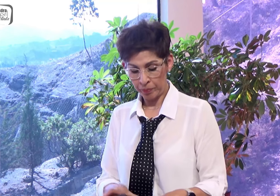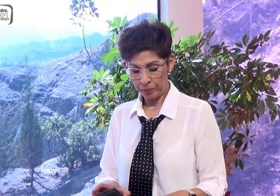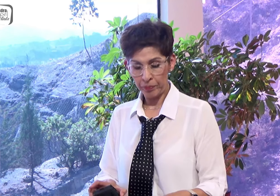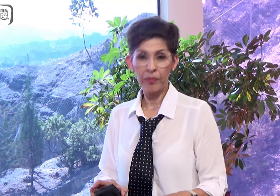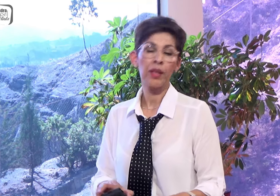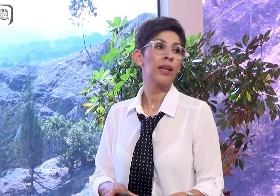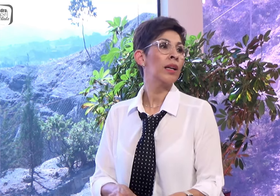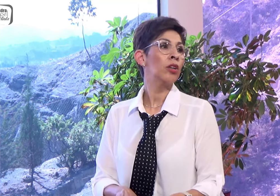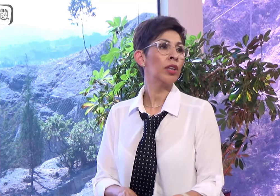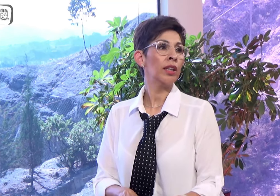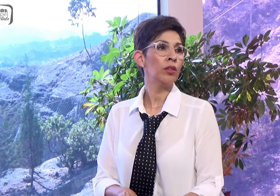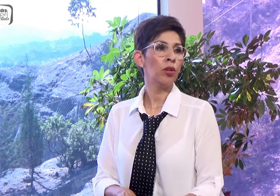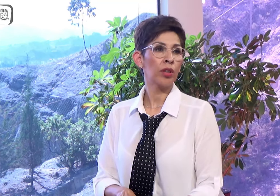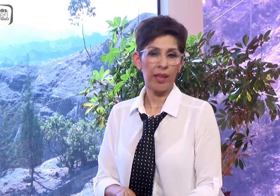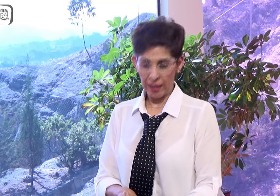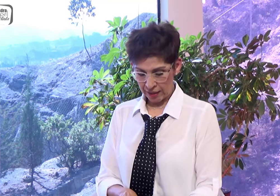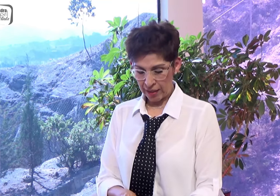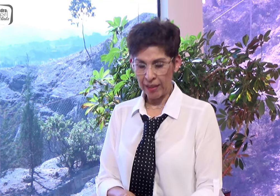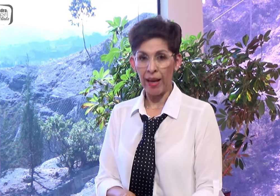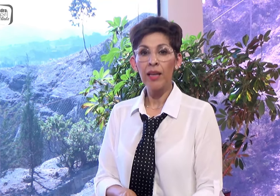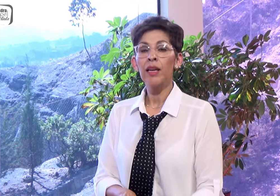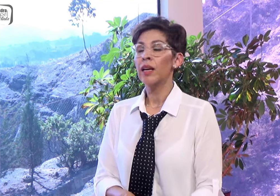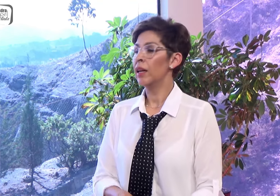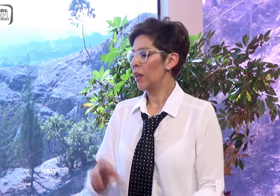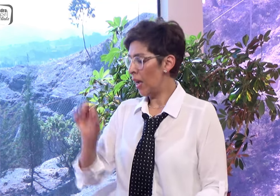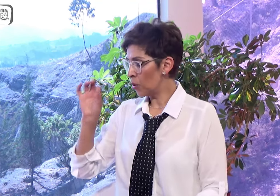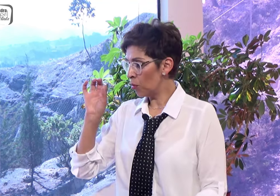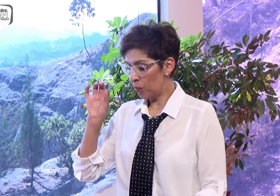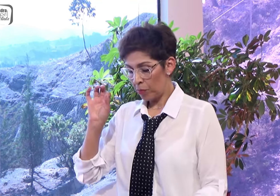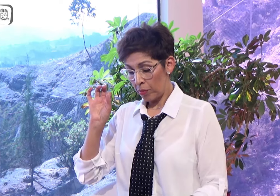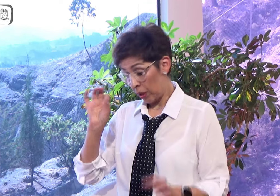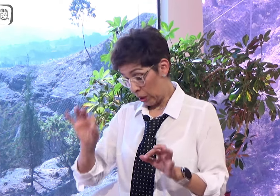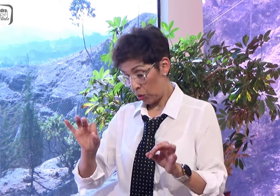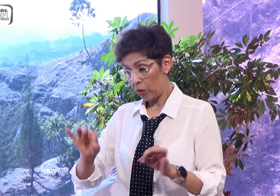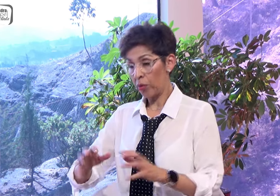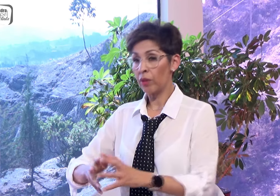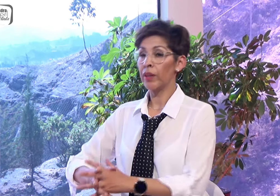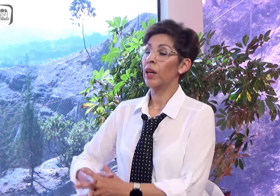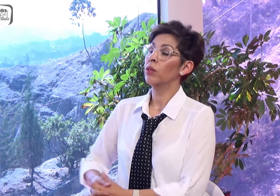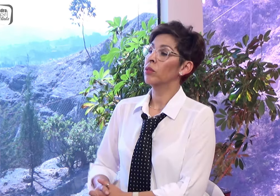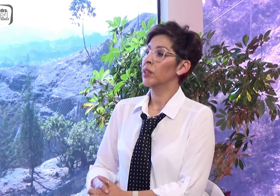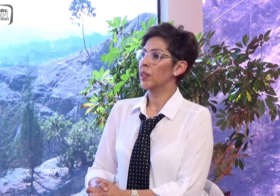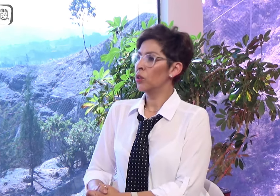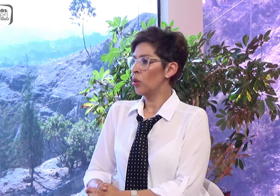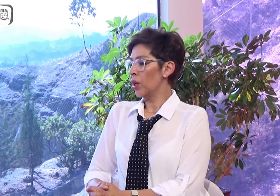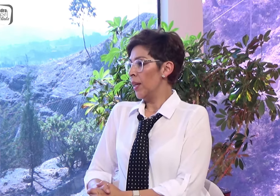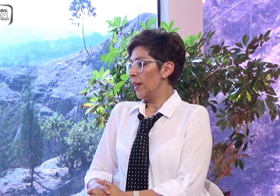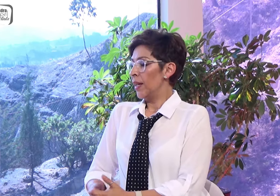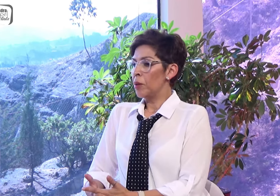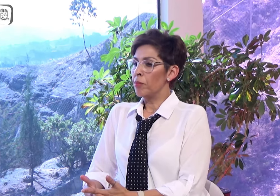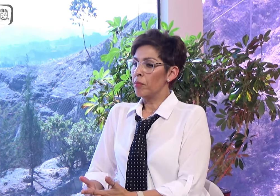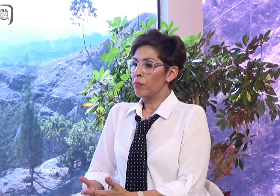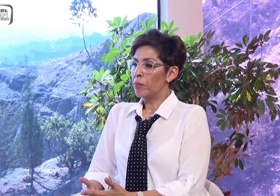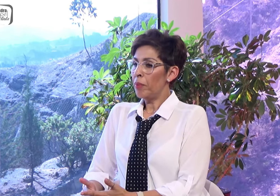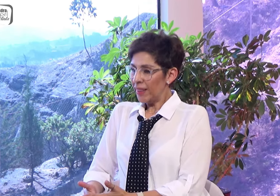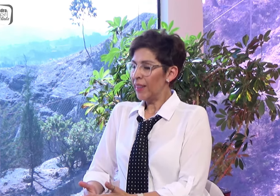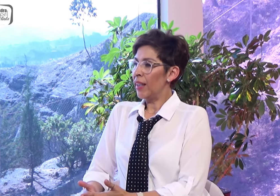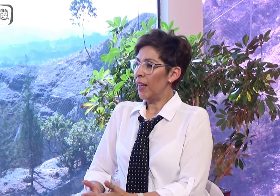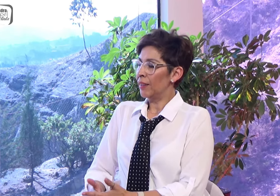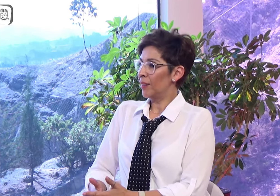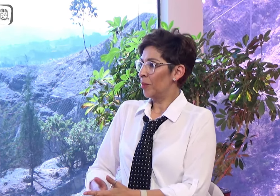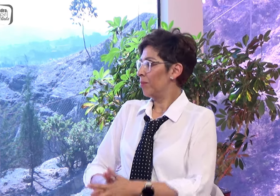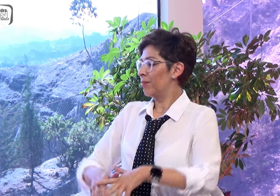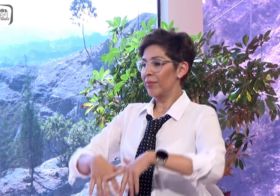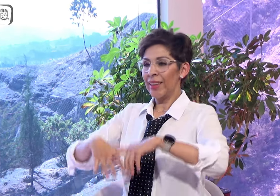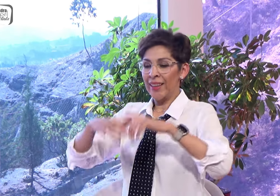tienen? ¿Lo tienen o no lo tienen? Enseguida. Hay un, y de hecho lo hemos reflejado en nuestra edición, pese